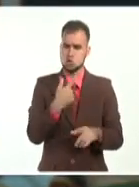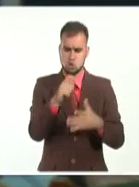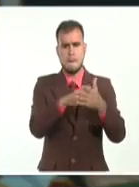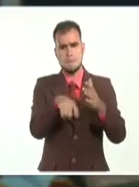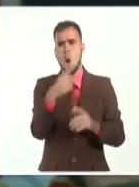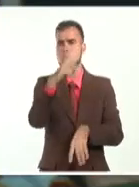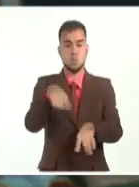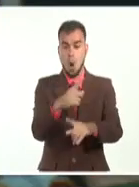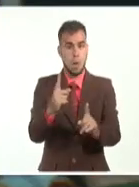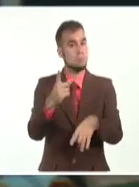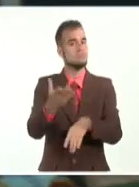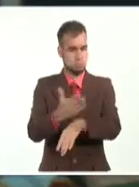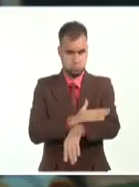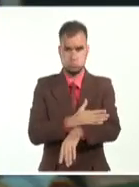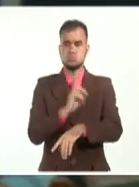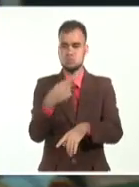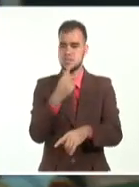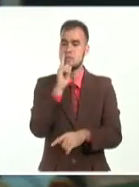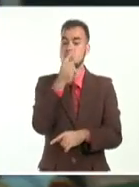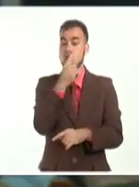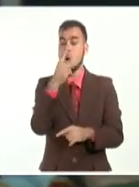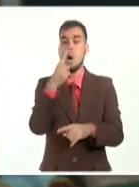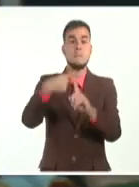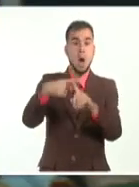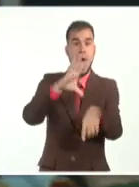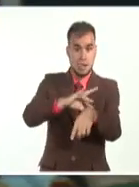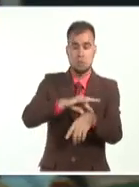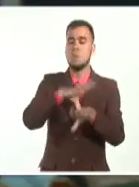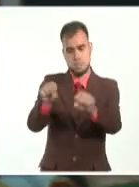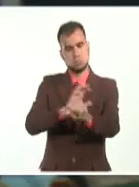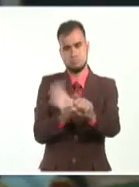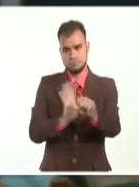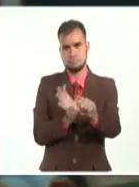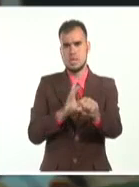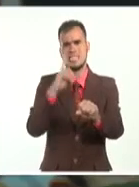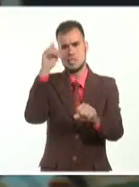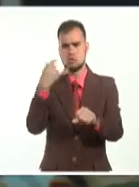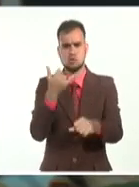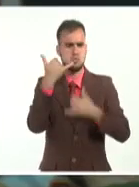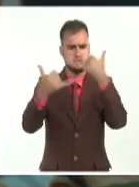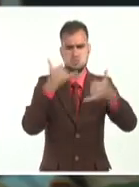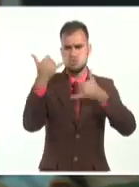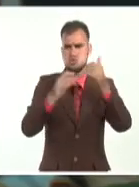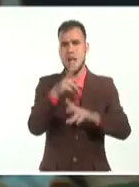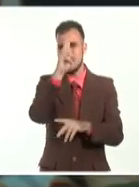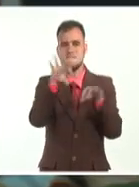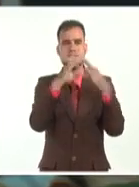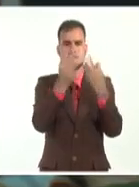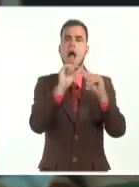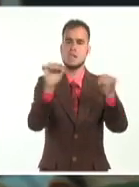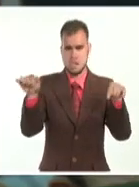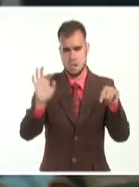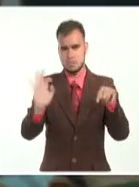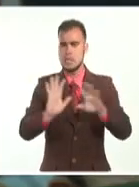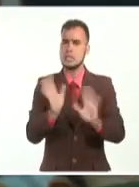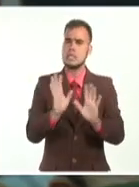hora el caso positivo antígeno. Ya hay comunicación con los consultorios, ya logramos casi el completamiento del